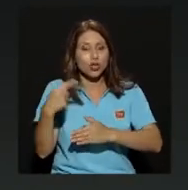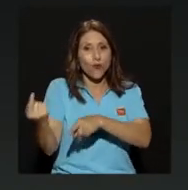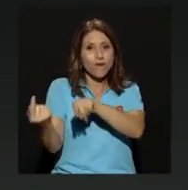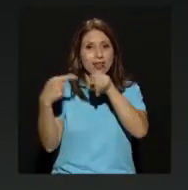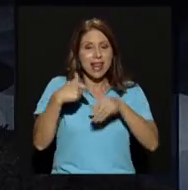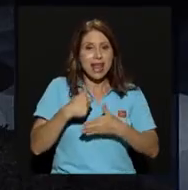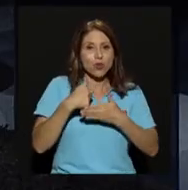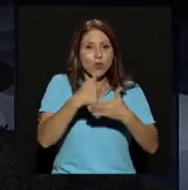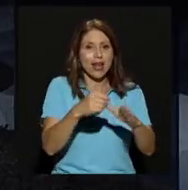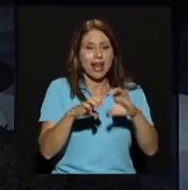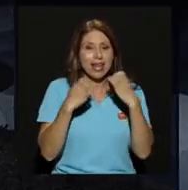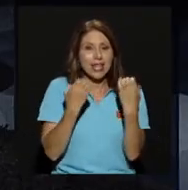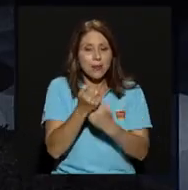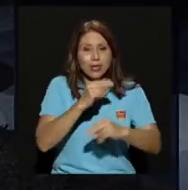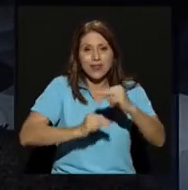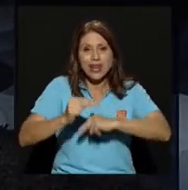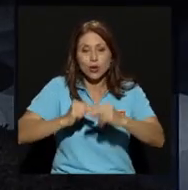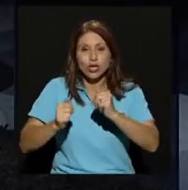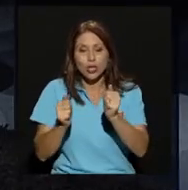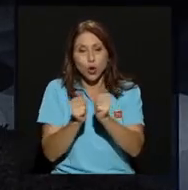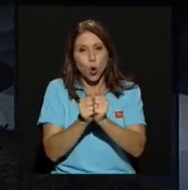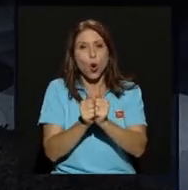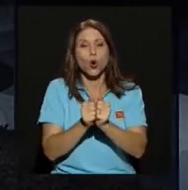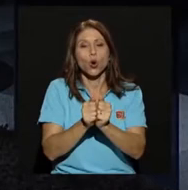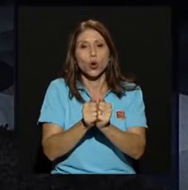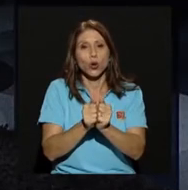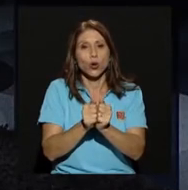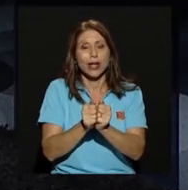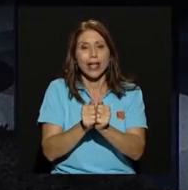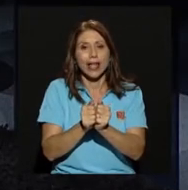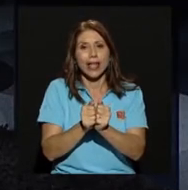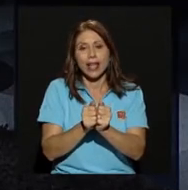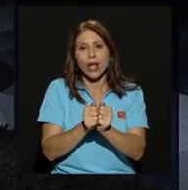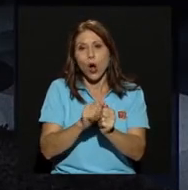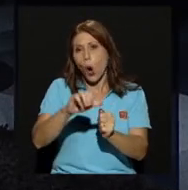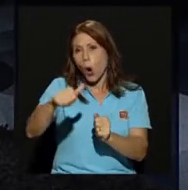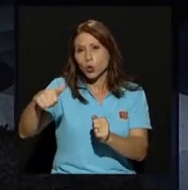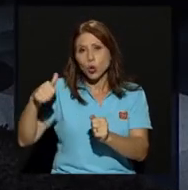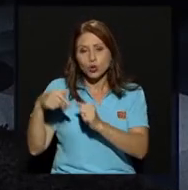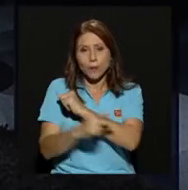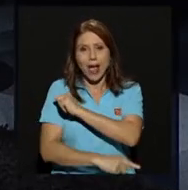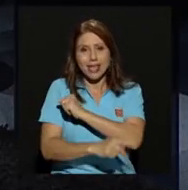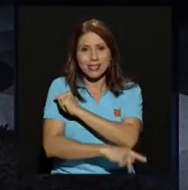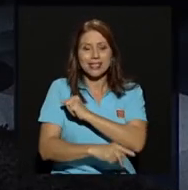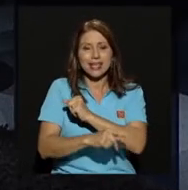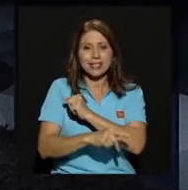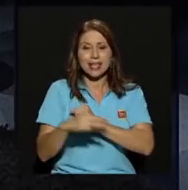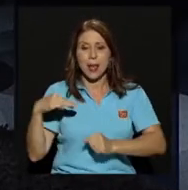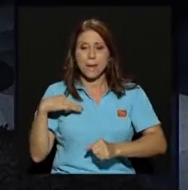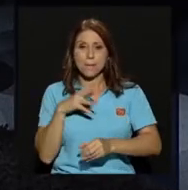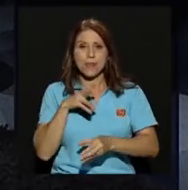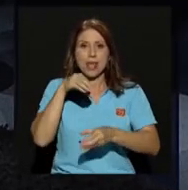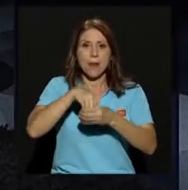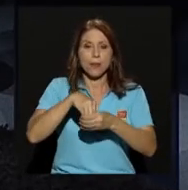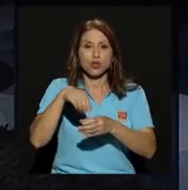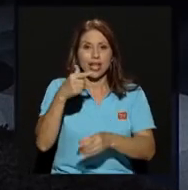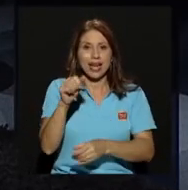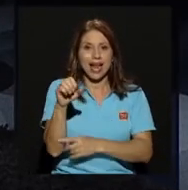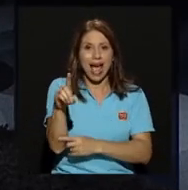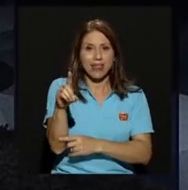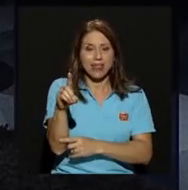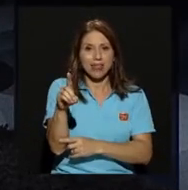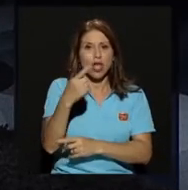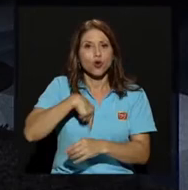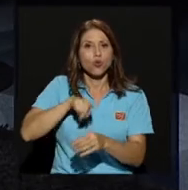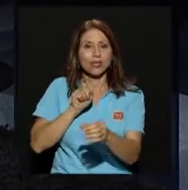negociando con los otros países miembros del gato en nuestra